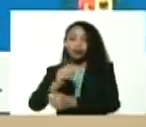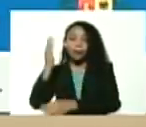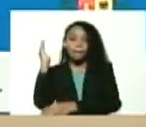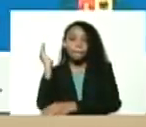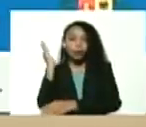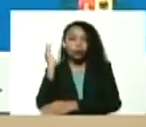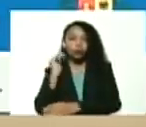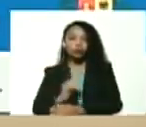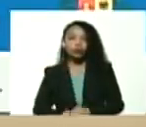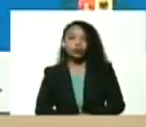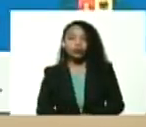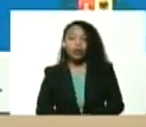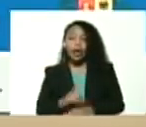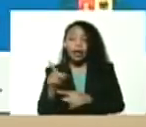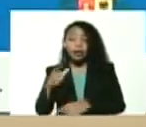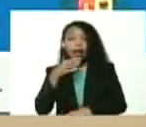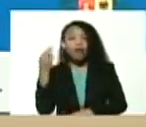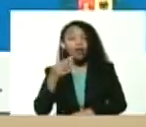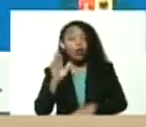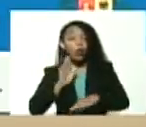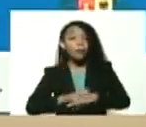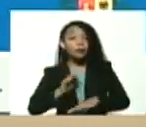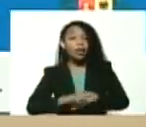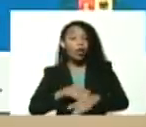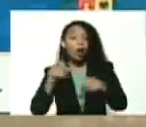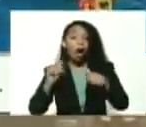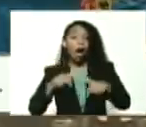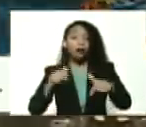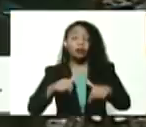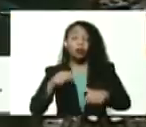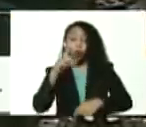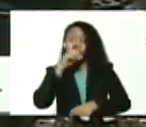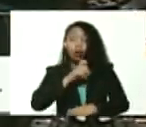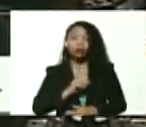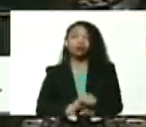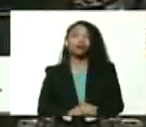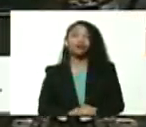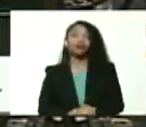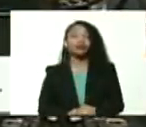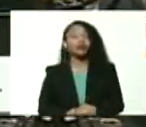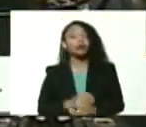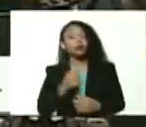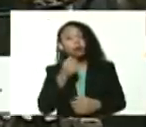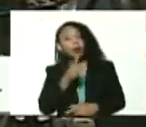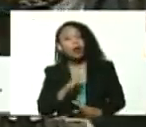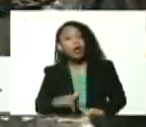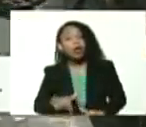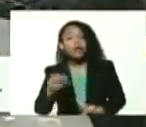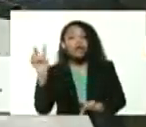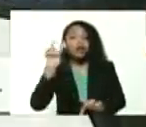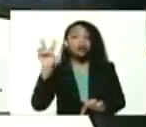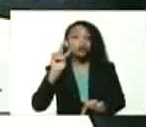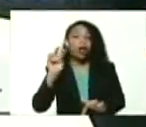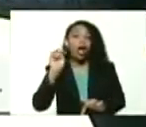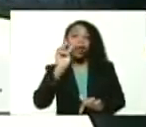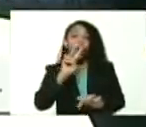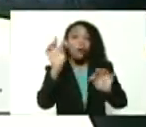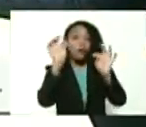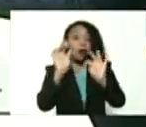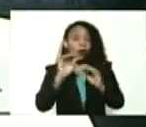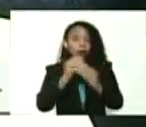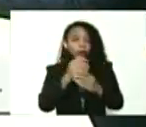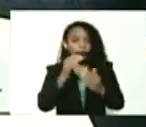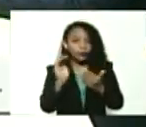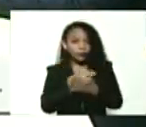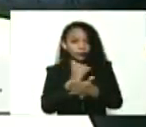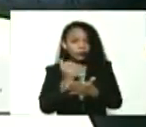judicializado. Esa es la verdad de lo que ha ocurrido en estos años. Bueno, Venezuela ha ido desmontando toda